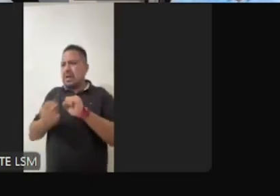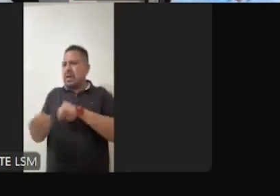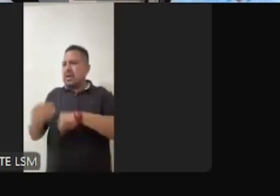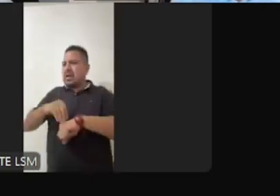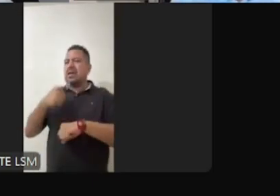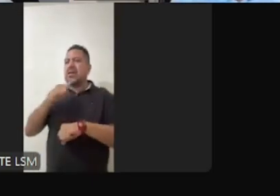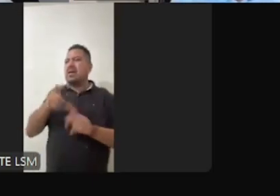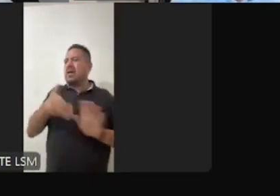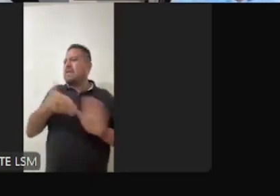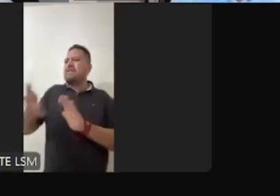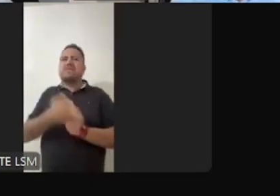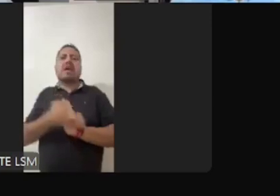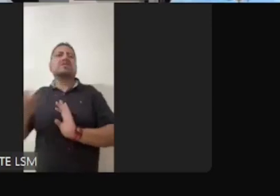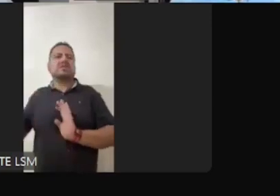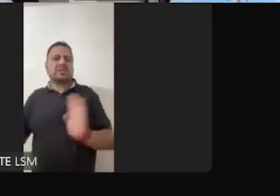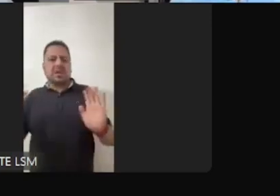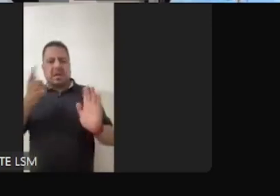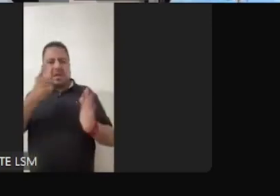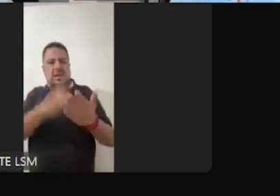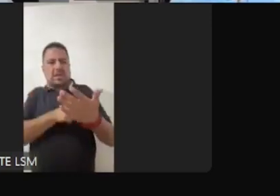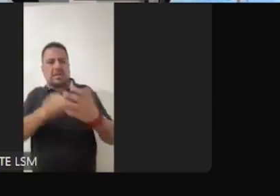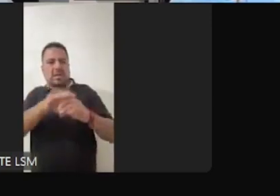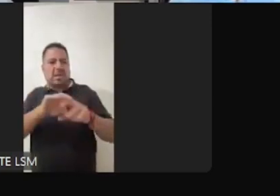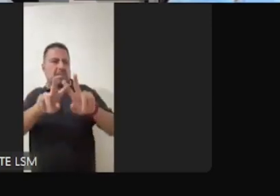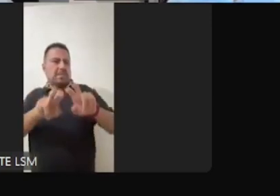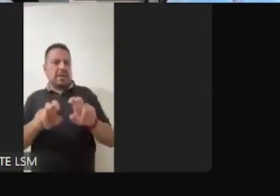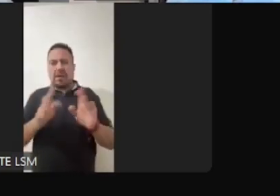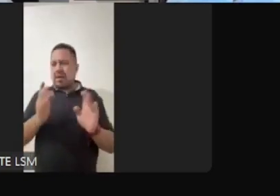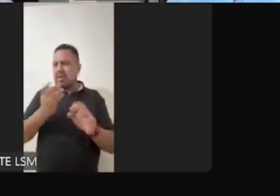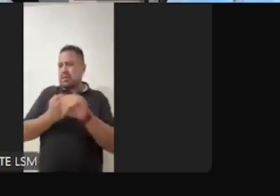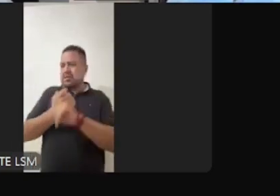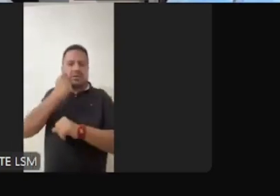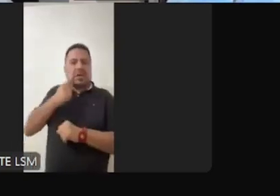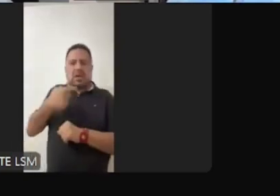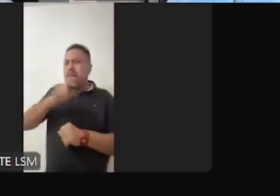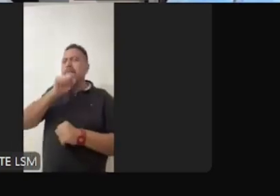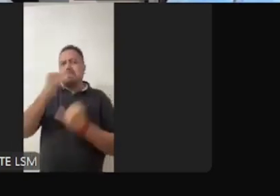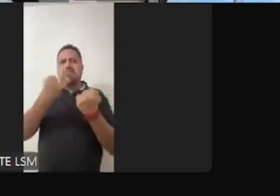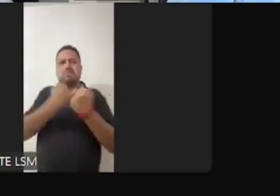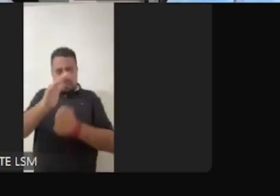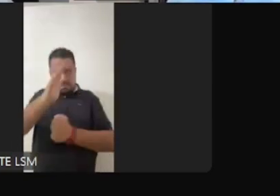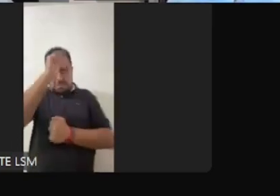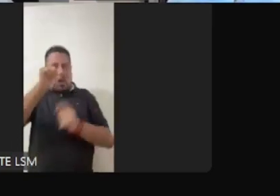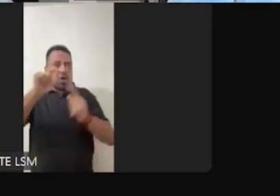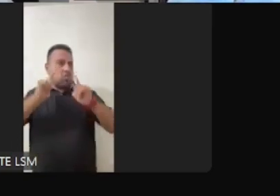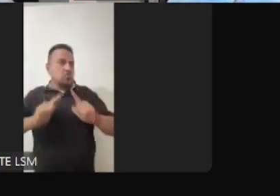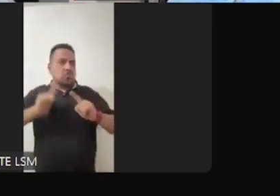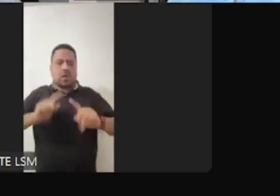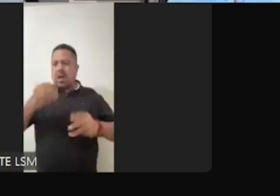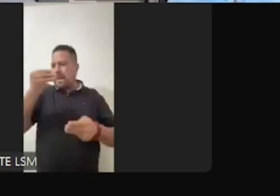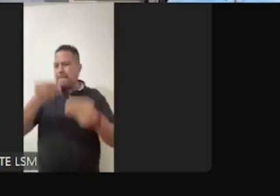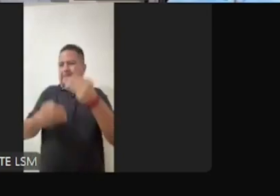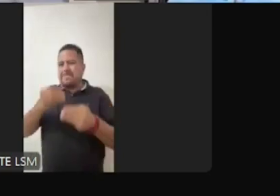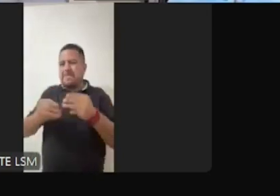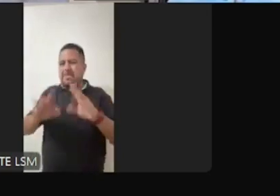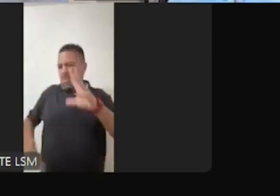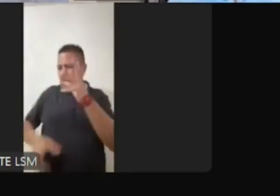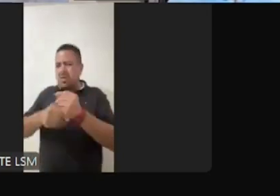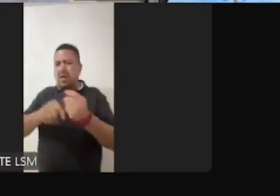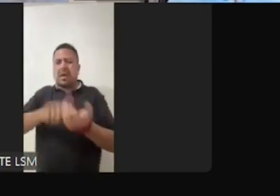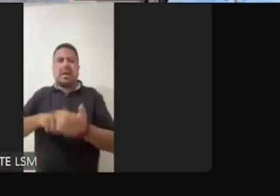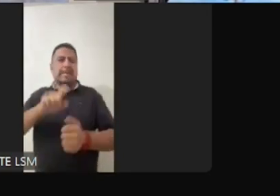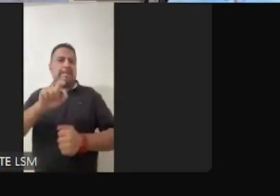impugnación en materia electoral del Estado mismo que ratificaron ante la presencia judicial de las magistraturas ponentes el